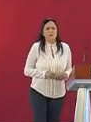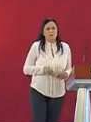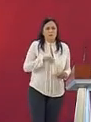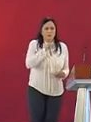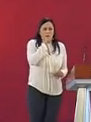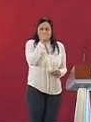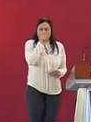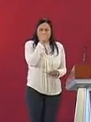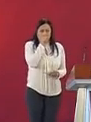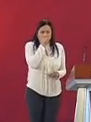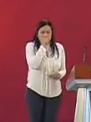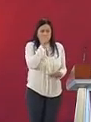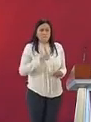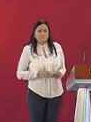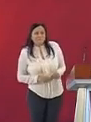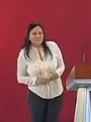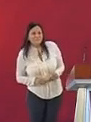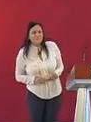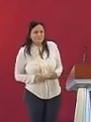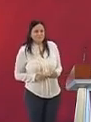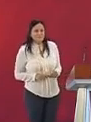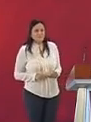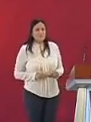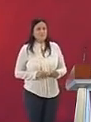Acá, ¿cuáles fueron las razones?